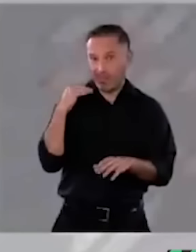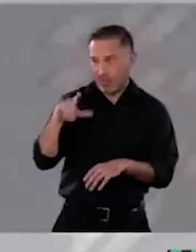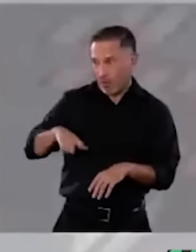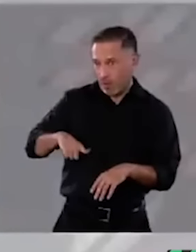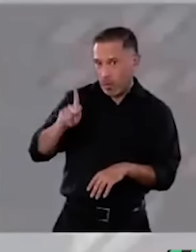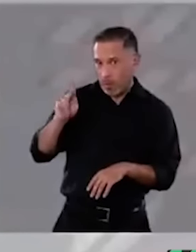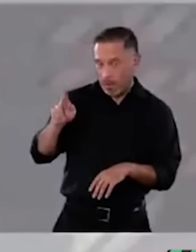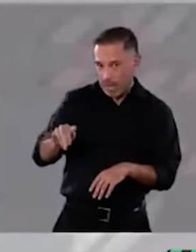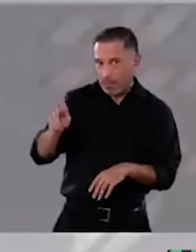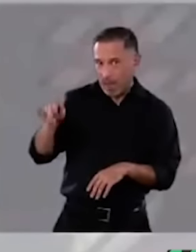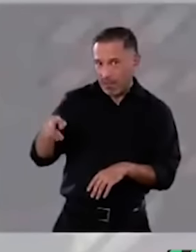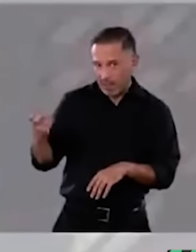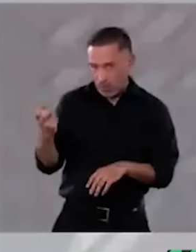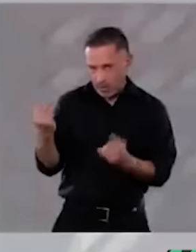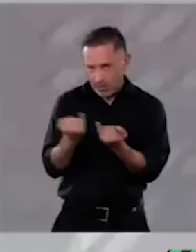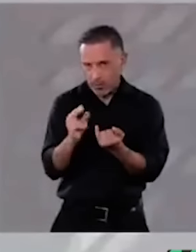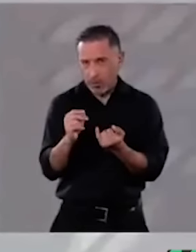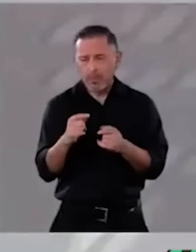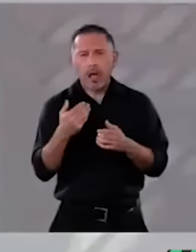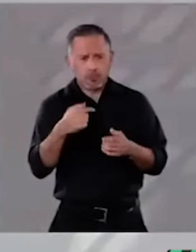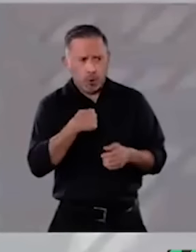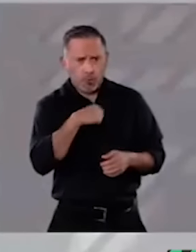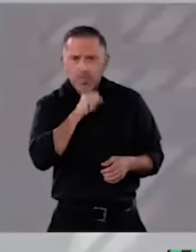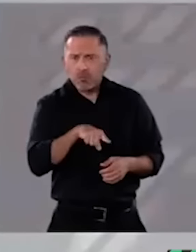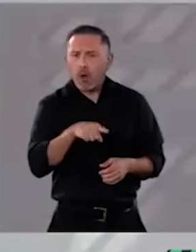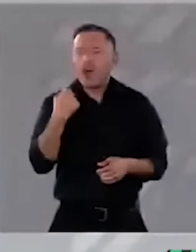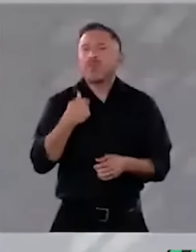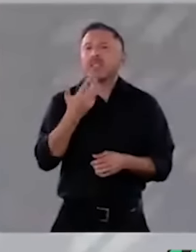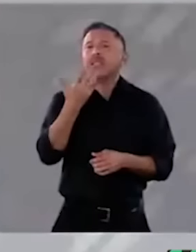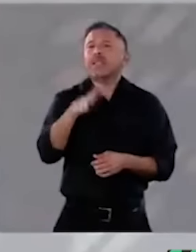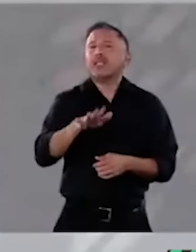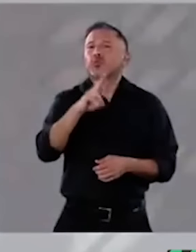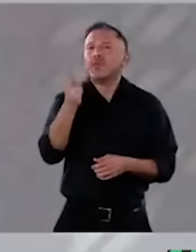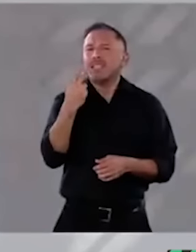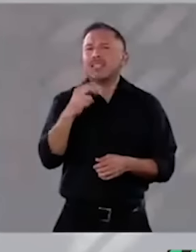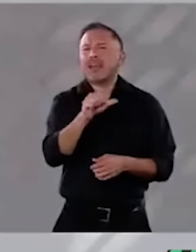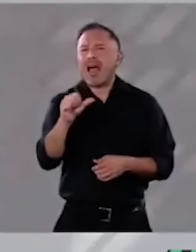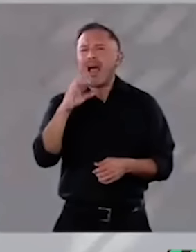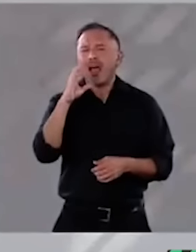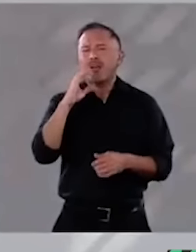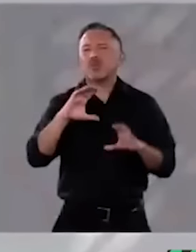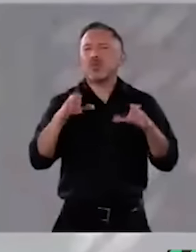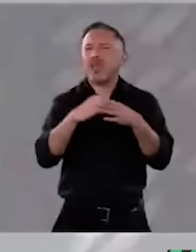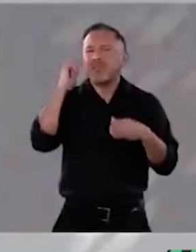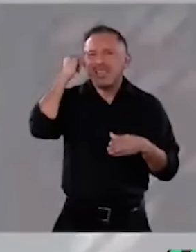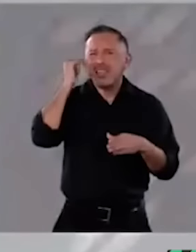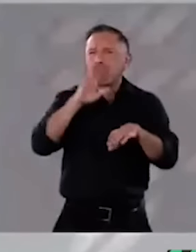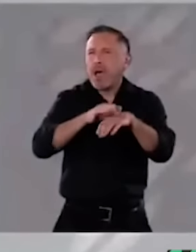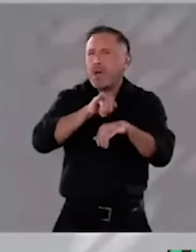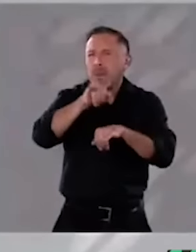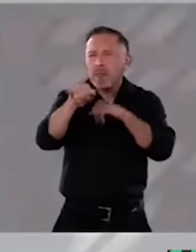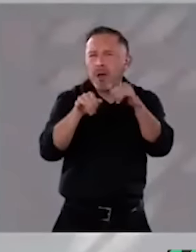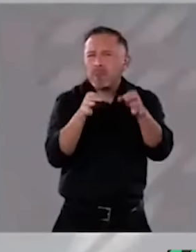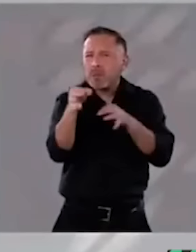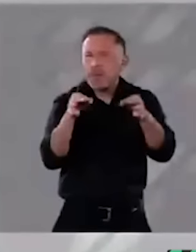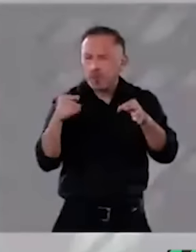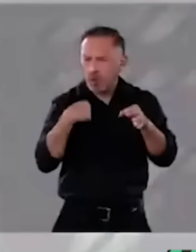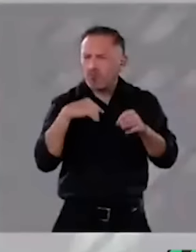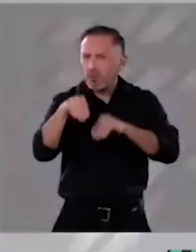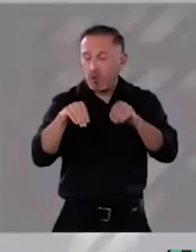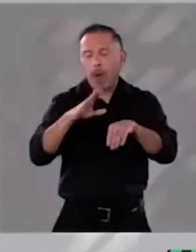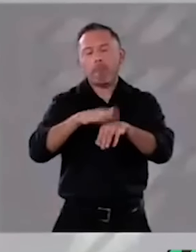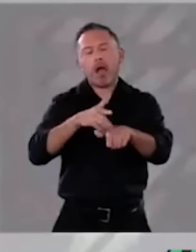hacer 10 universidades interculturales bilingües en todo el país, en las regiones más apartadas. Así es que hay que seguir haciendo universidades. Adelante,